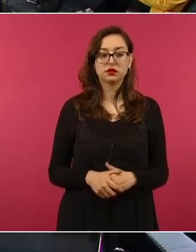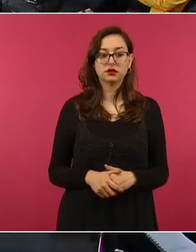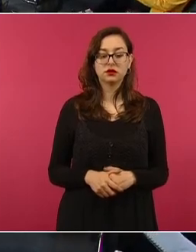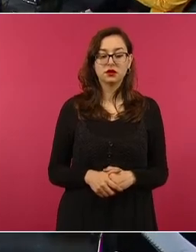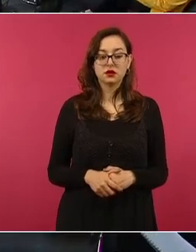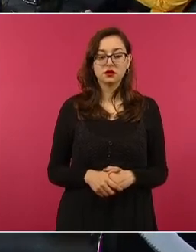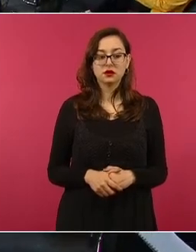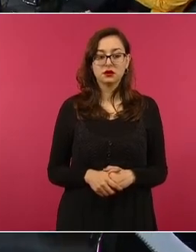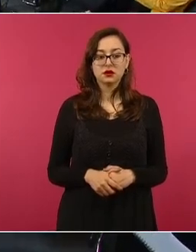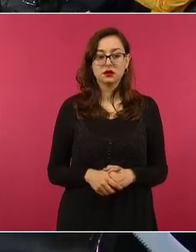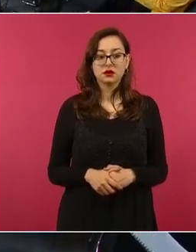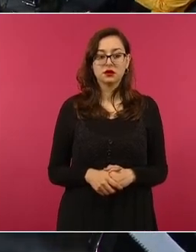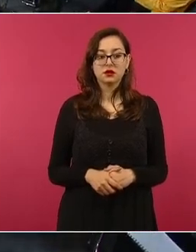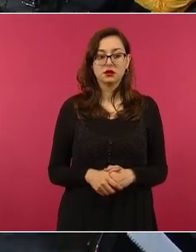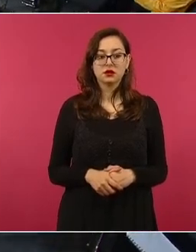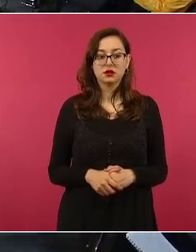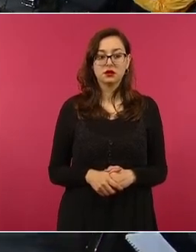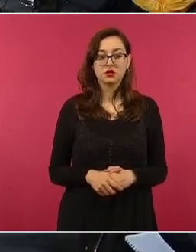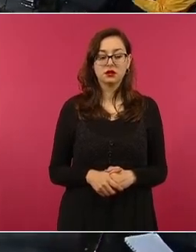vino